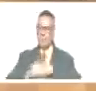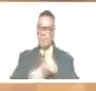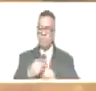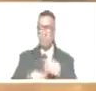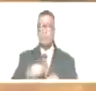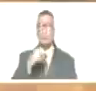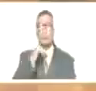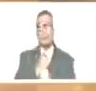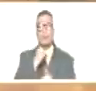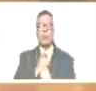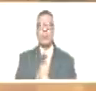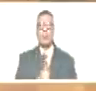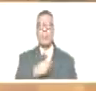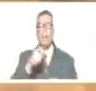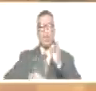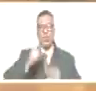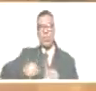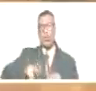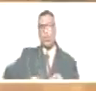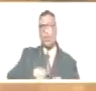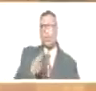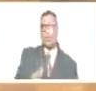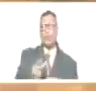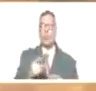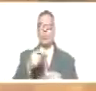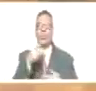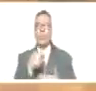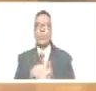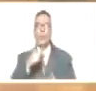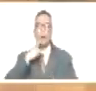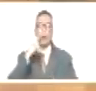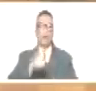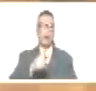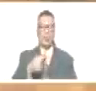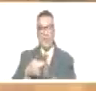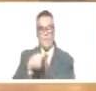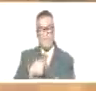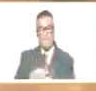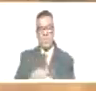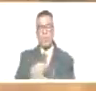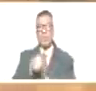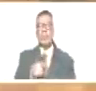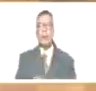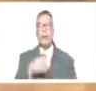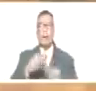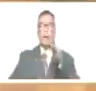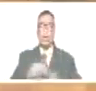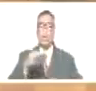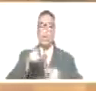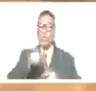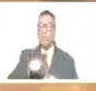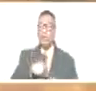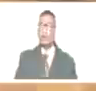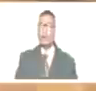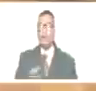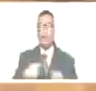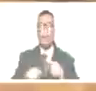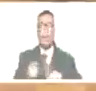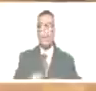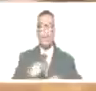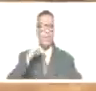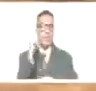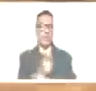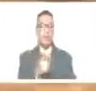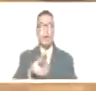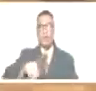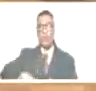Un juez no puede estar para estar cobrándole sentencias a nadie. Un fiscal no puede estar manipulando acusaciones para cobrarle